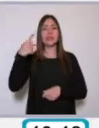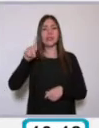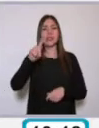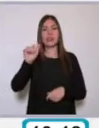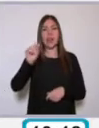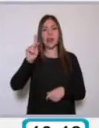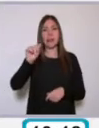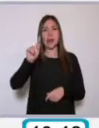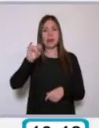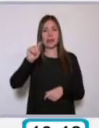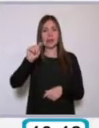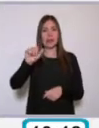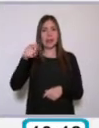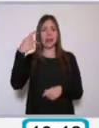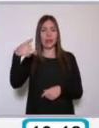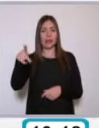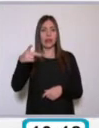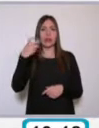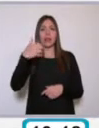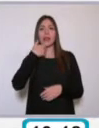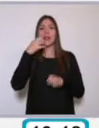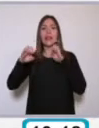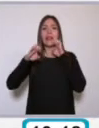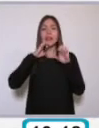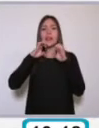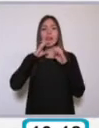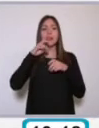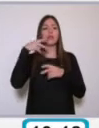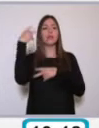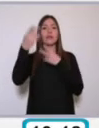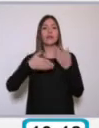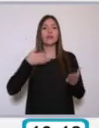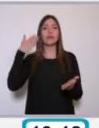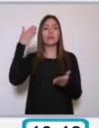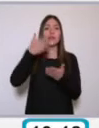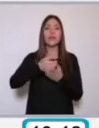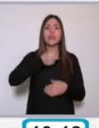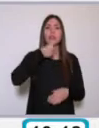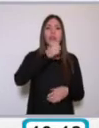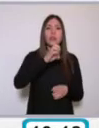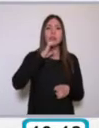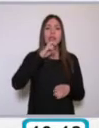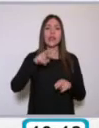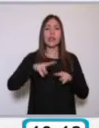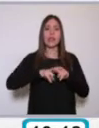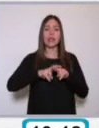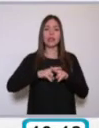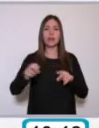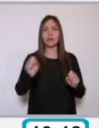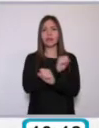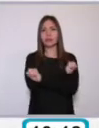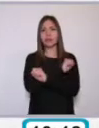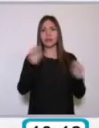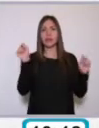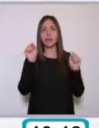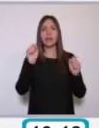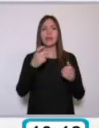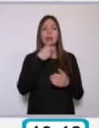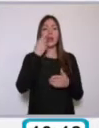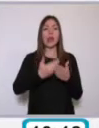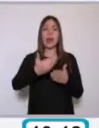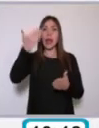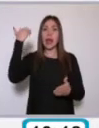entrevista, entre ellos era un primo de mi bisabuelo, Ignacio Herrerías, y entonces le van a hacer la entrevista, vuelan el tren, porque los zapatistas le habían dicho,